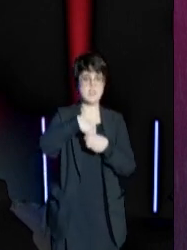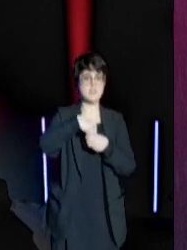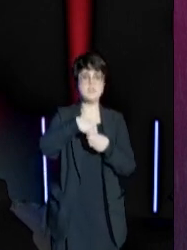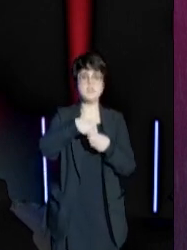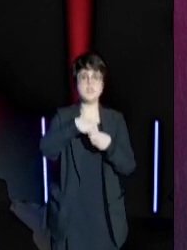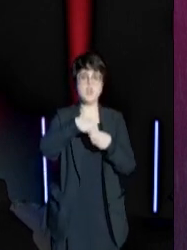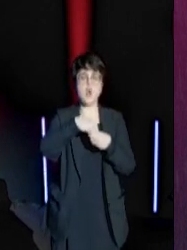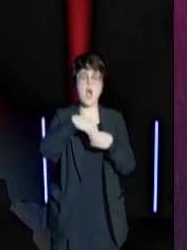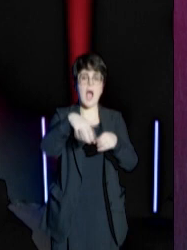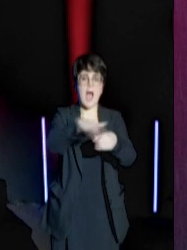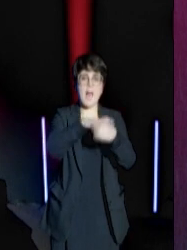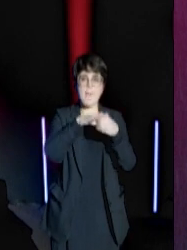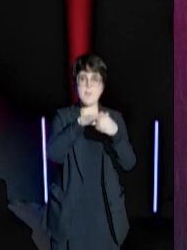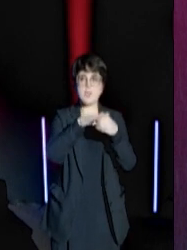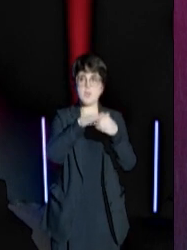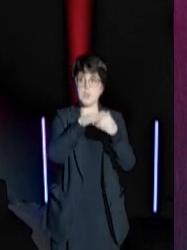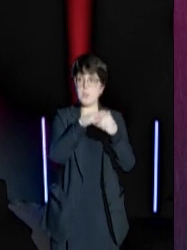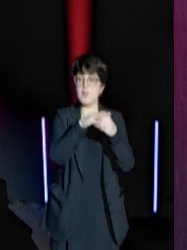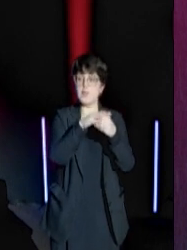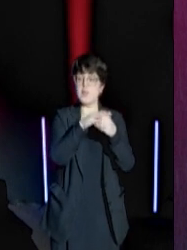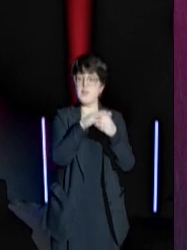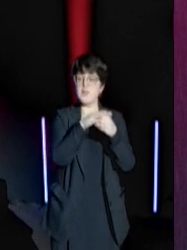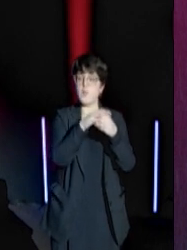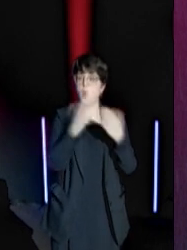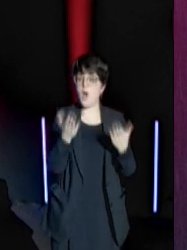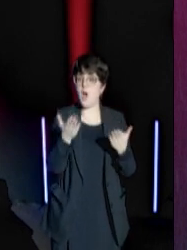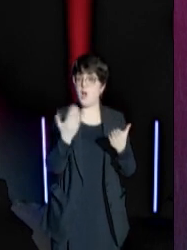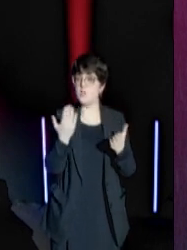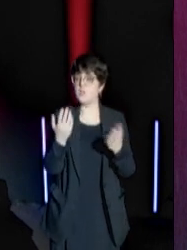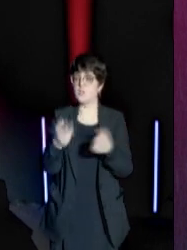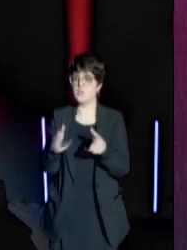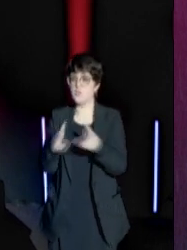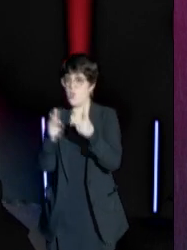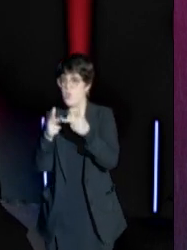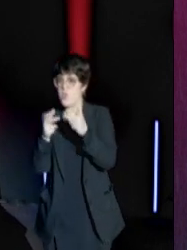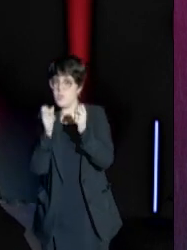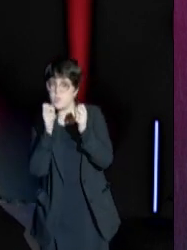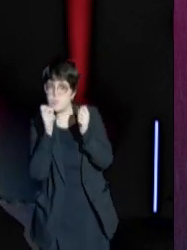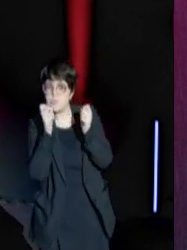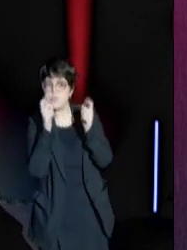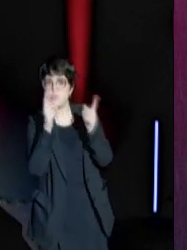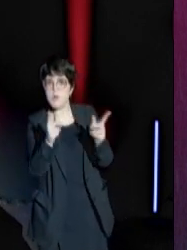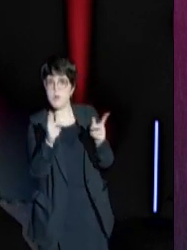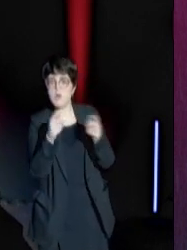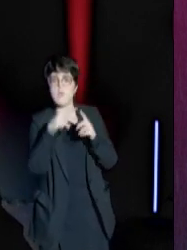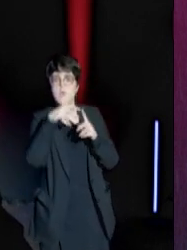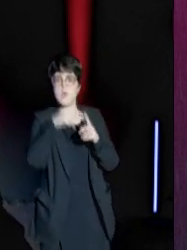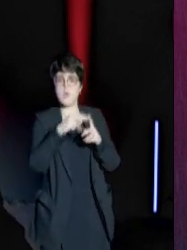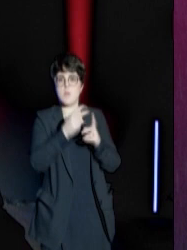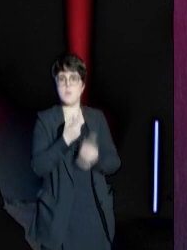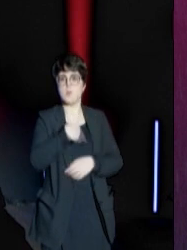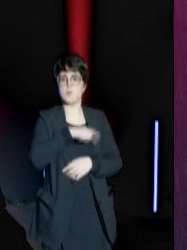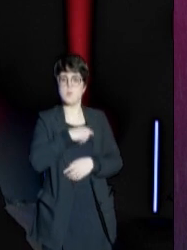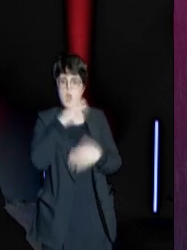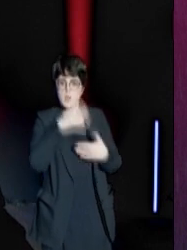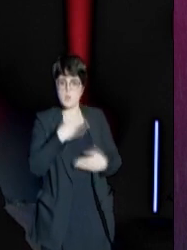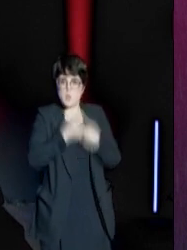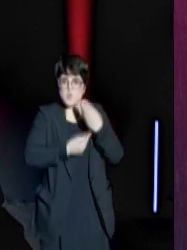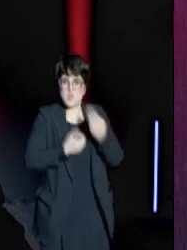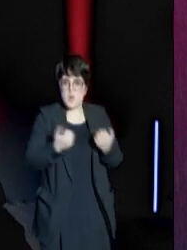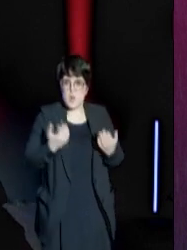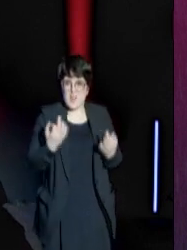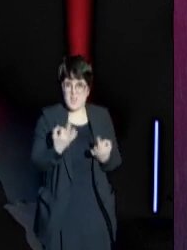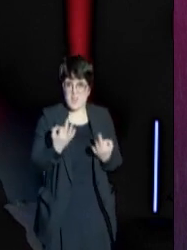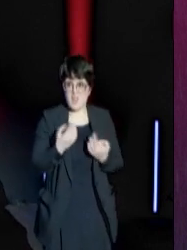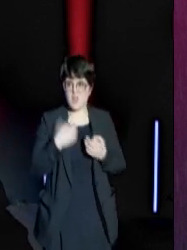eh la sociedad en su conjunto tiene que tener una perceptiva muy grande del instrumento que estamos utilizando de su